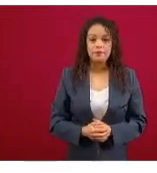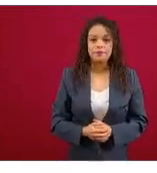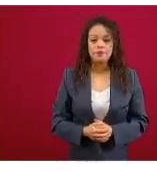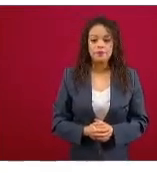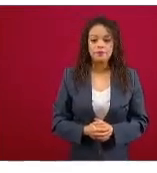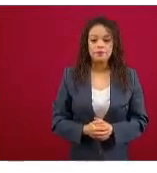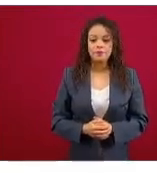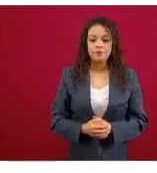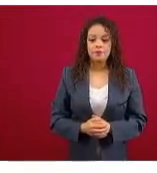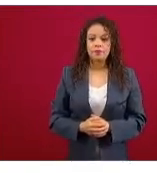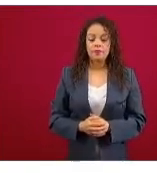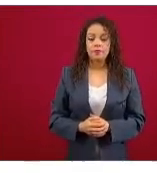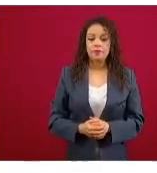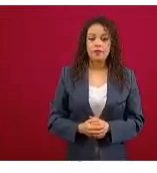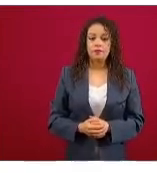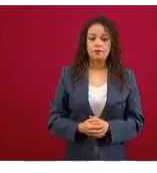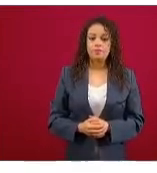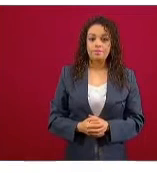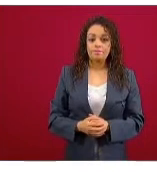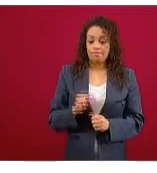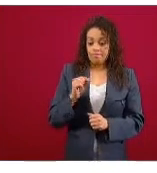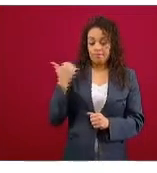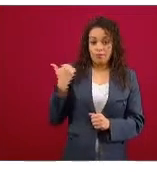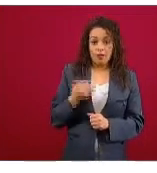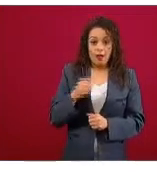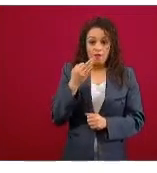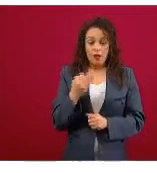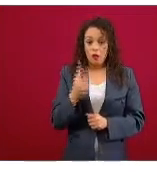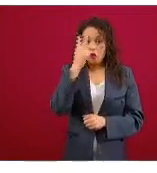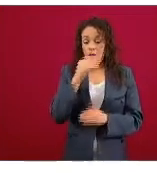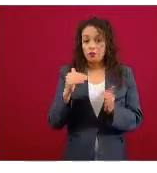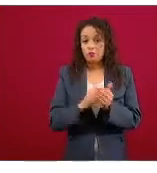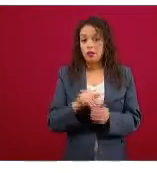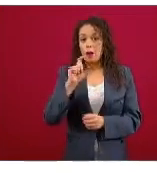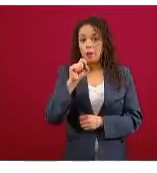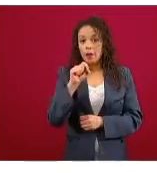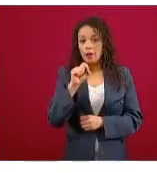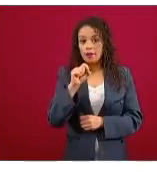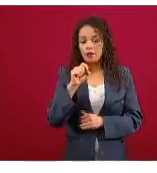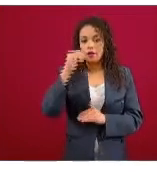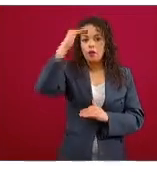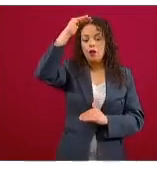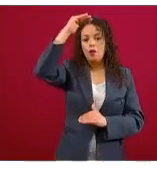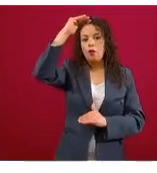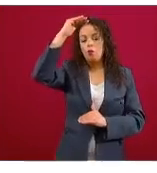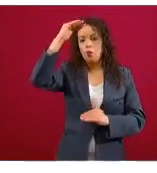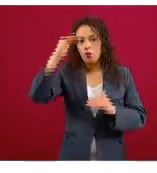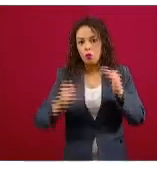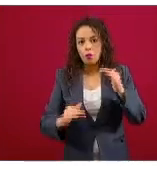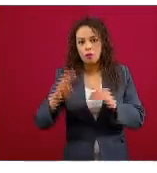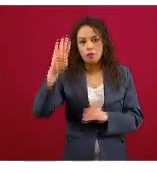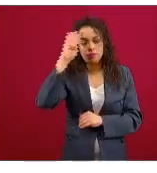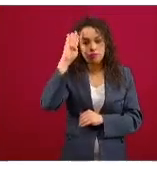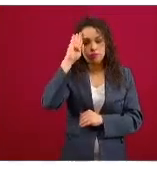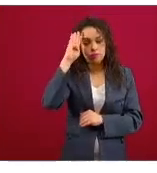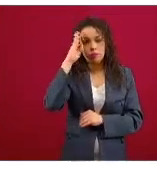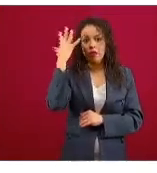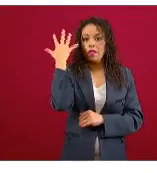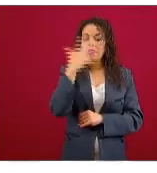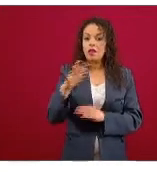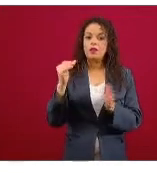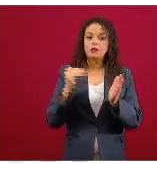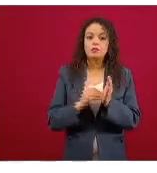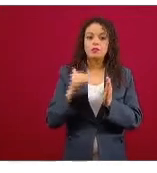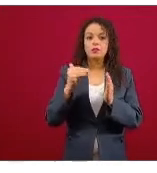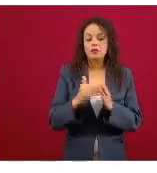Y a febrero del 2020 hay una caída de la demanda de 10 millones de